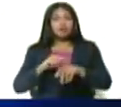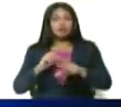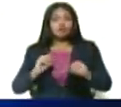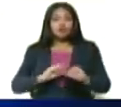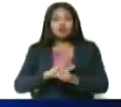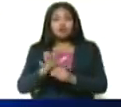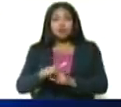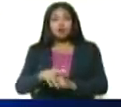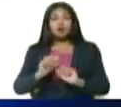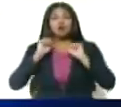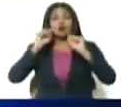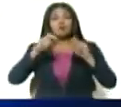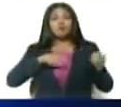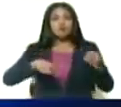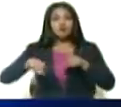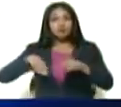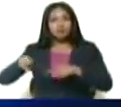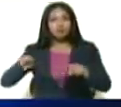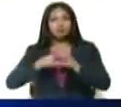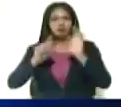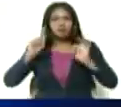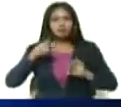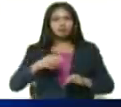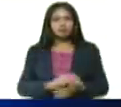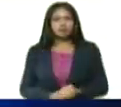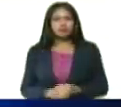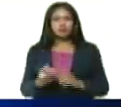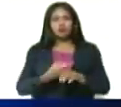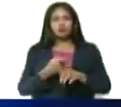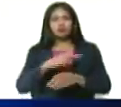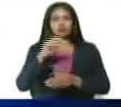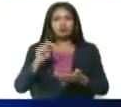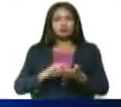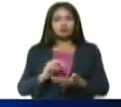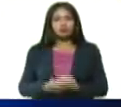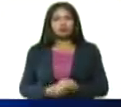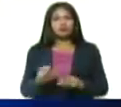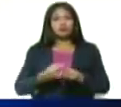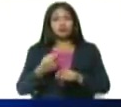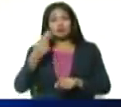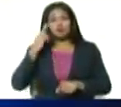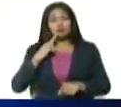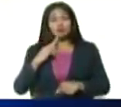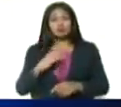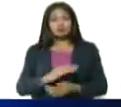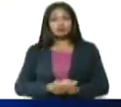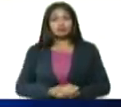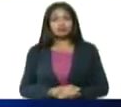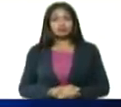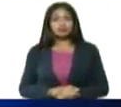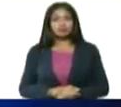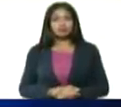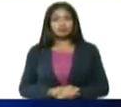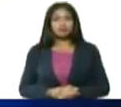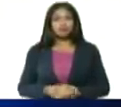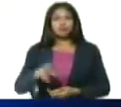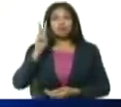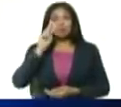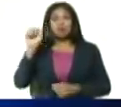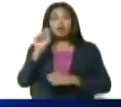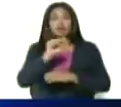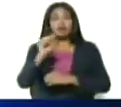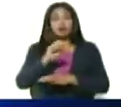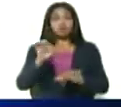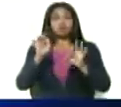coordinar con las autoridades de la Iglesia Católica y el gobierno nacional, el gobierno bolivariano. Ahí está el Papa Móvil.